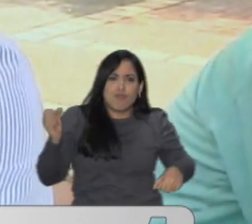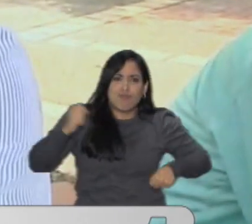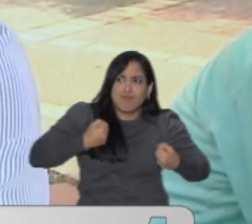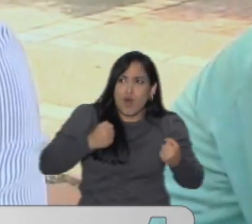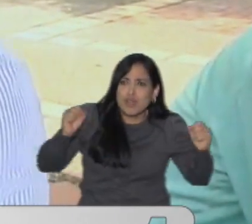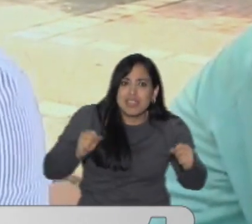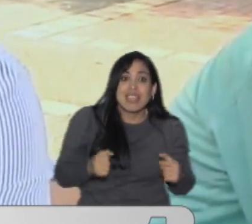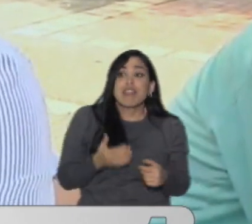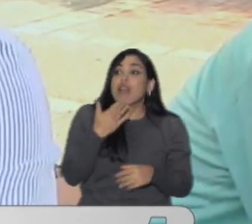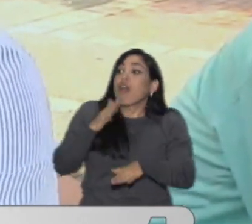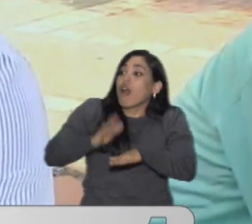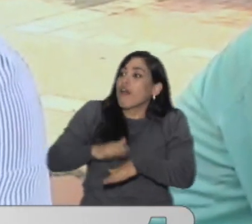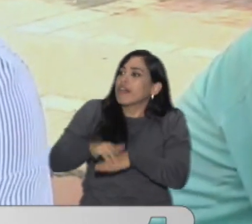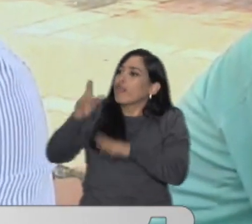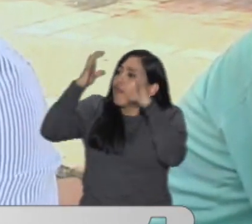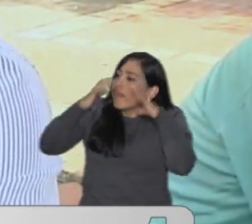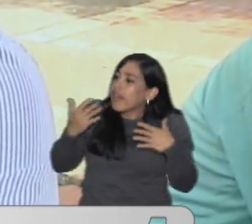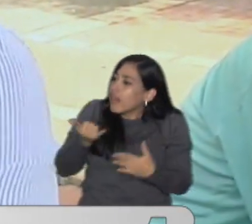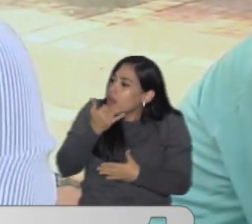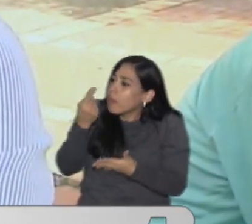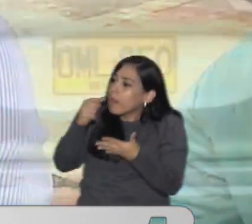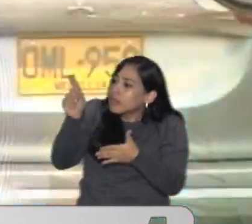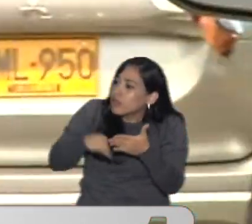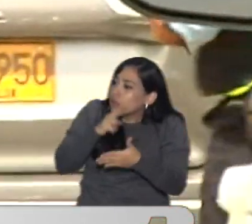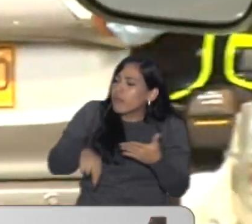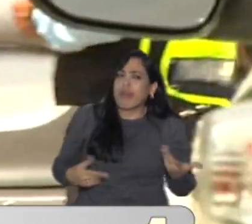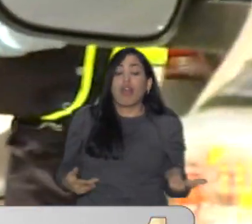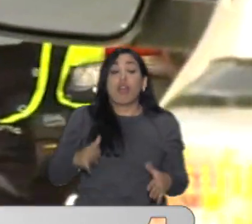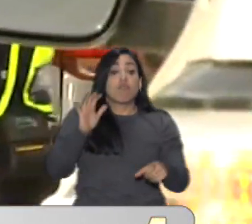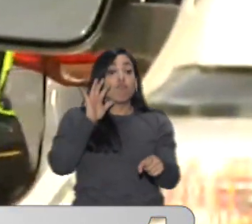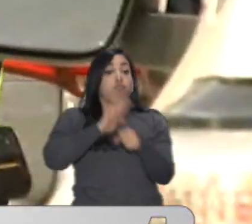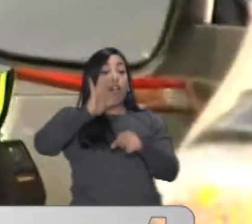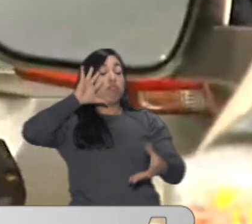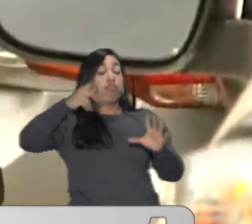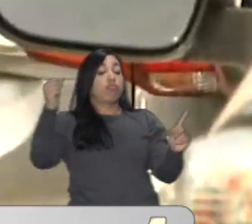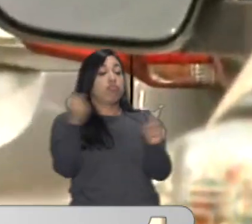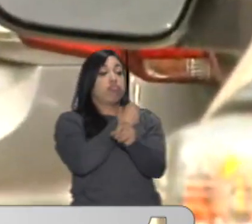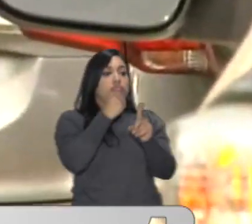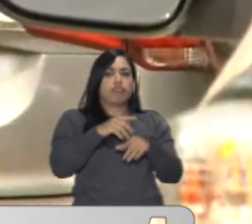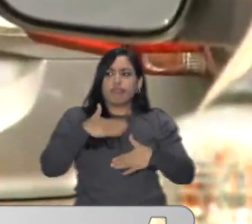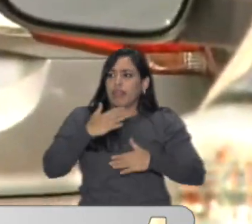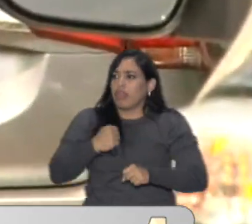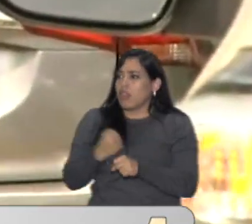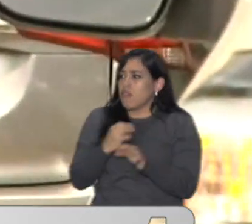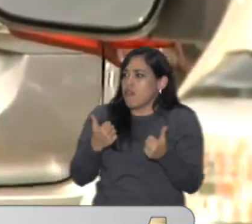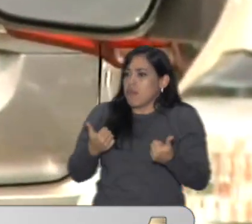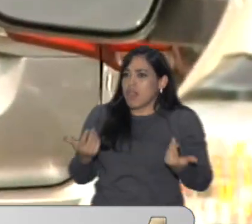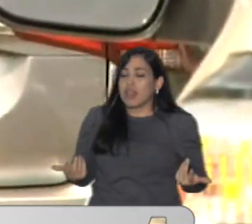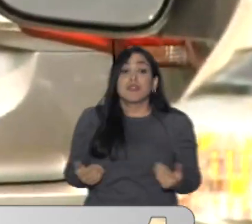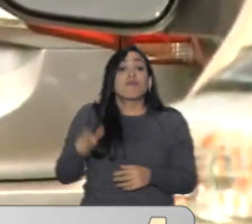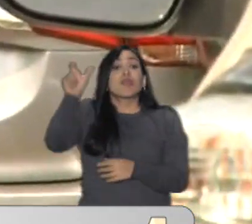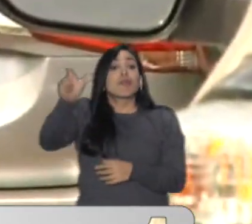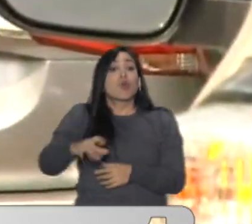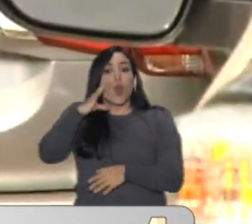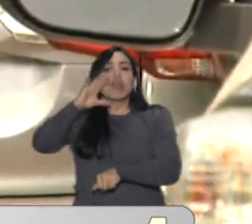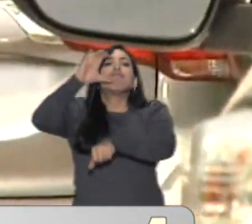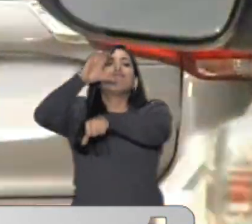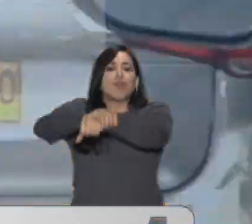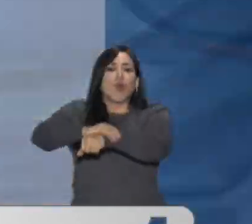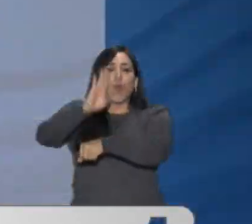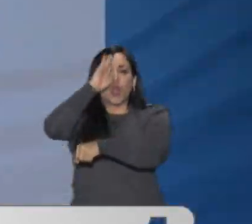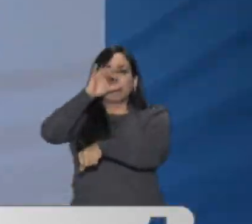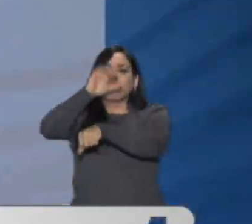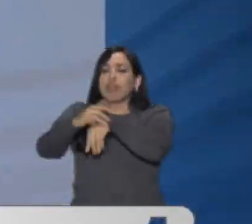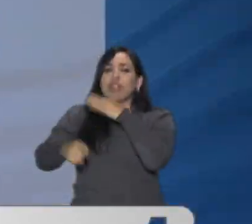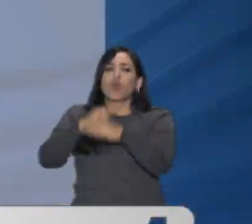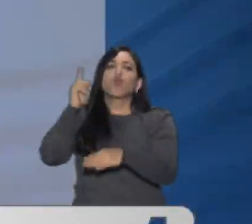él, porque le digan que va sin casco, llegue y le pegue al señor que está haciendo su trabajo? El agresor fue capturado por la